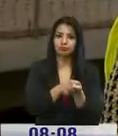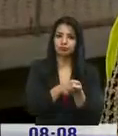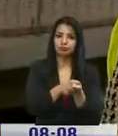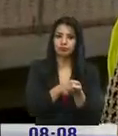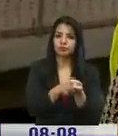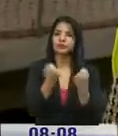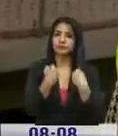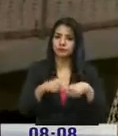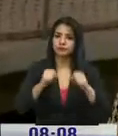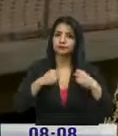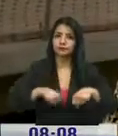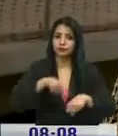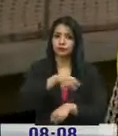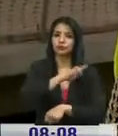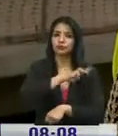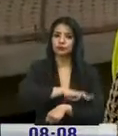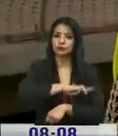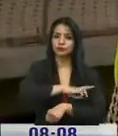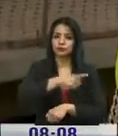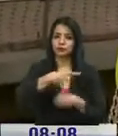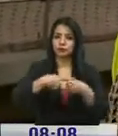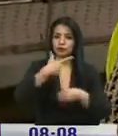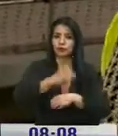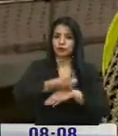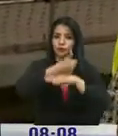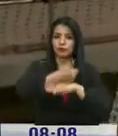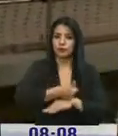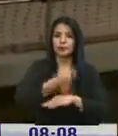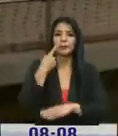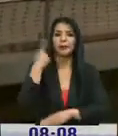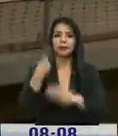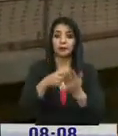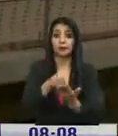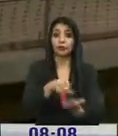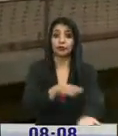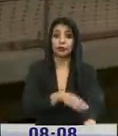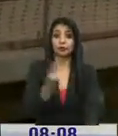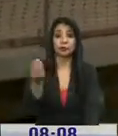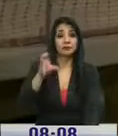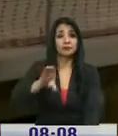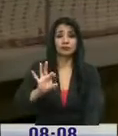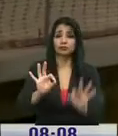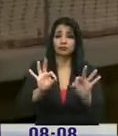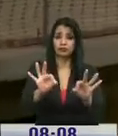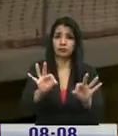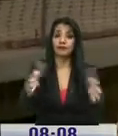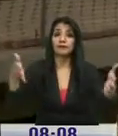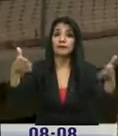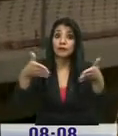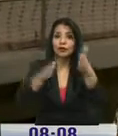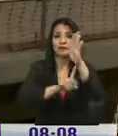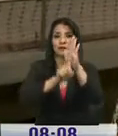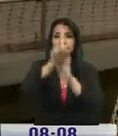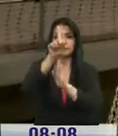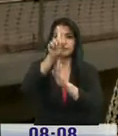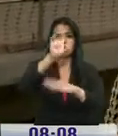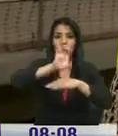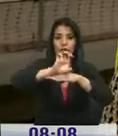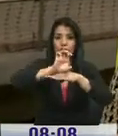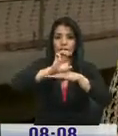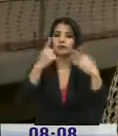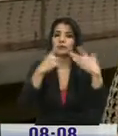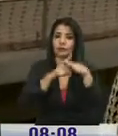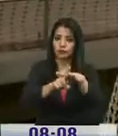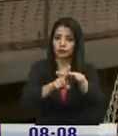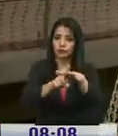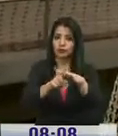los esfuerzos de las autoridades por llevar a cabo proyectos de inversión que favorezcan un crecimiento del país inclusivo